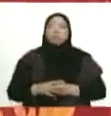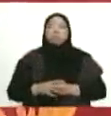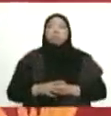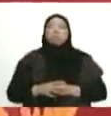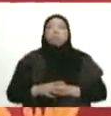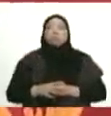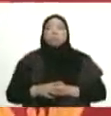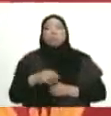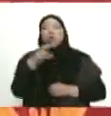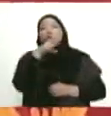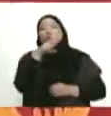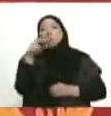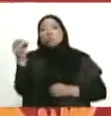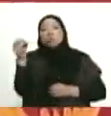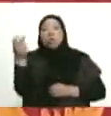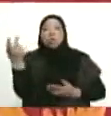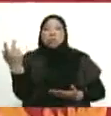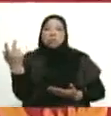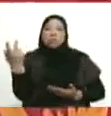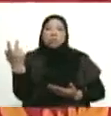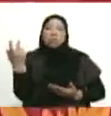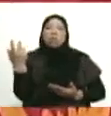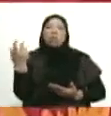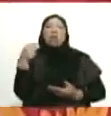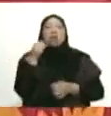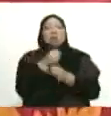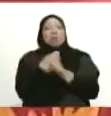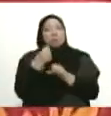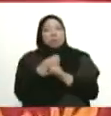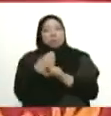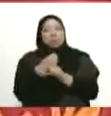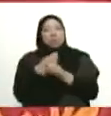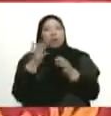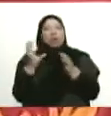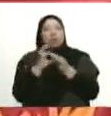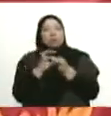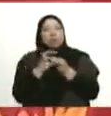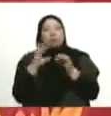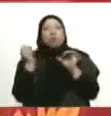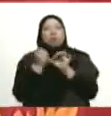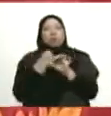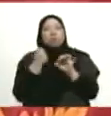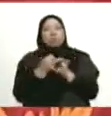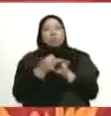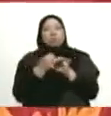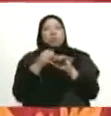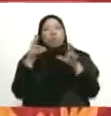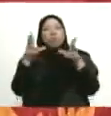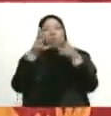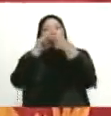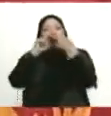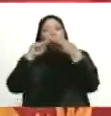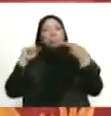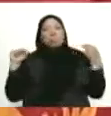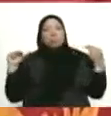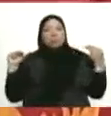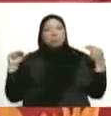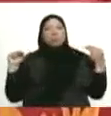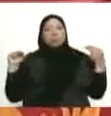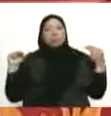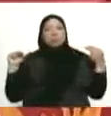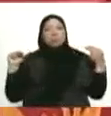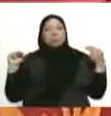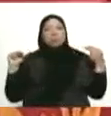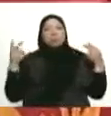Al menos son 200. Trabajemos por la unidad, trabajemos por los compromisos que tenemos.